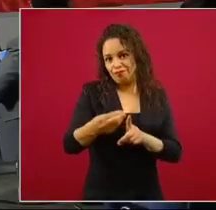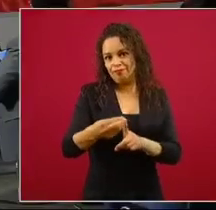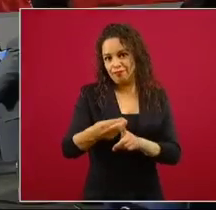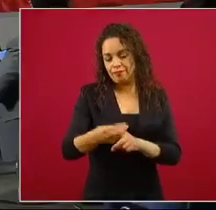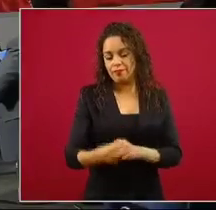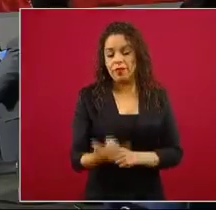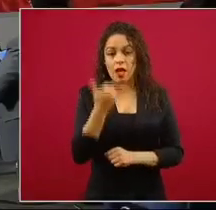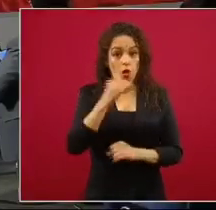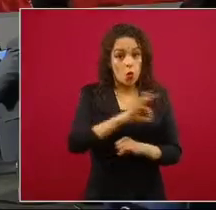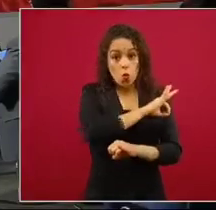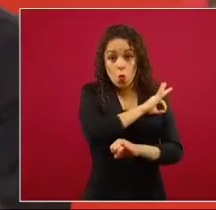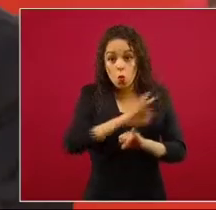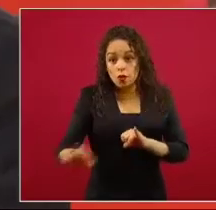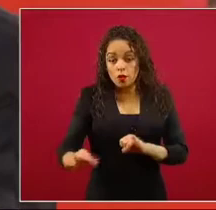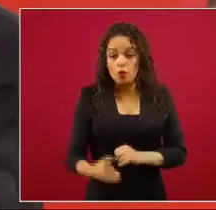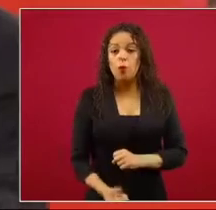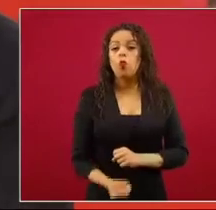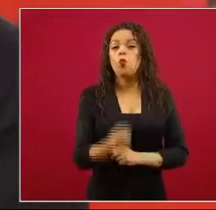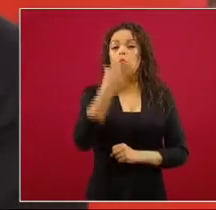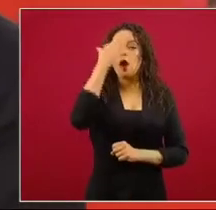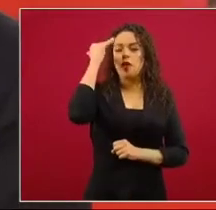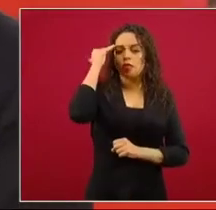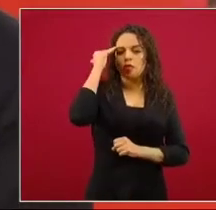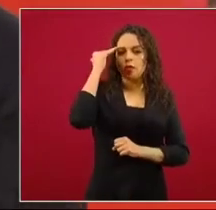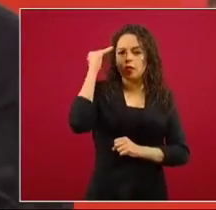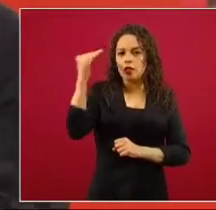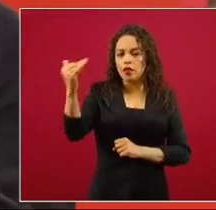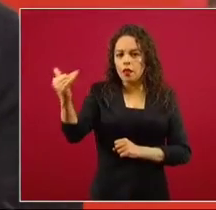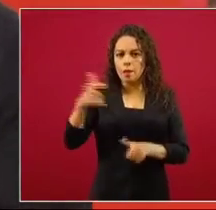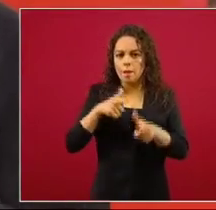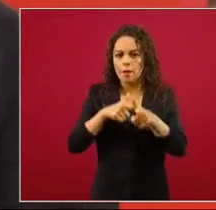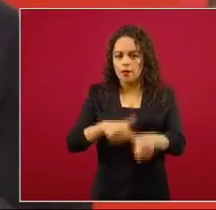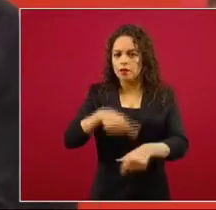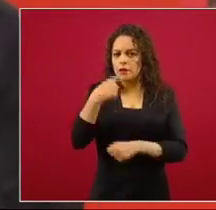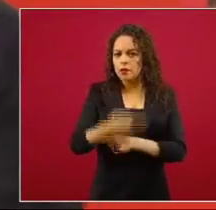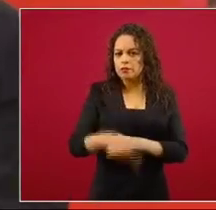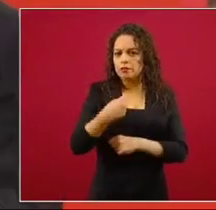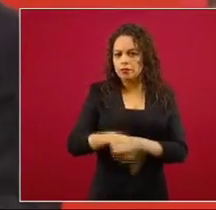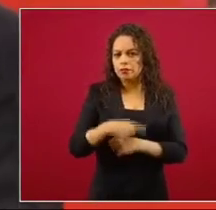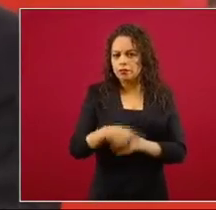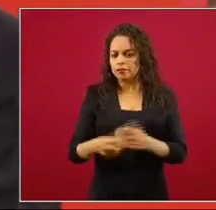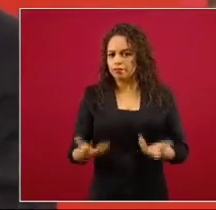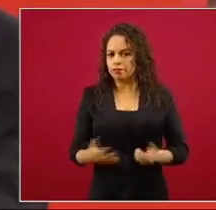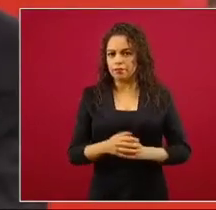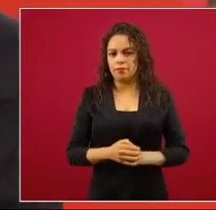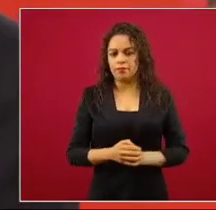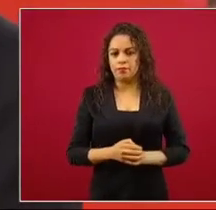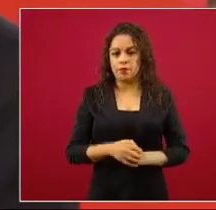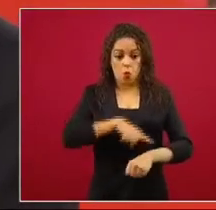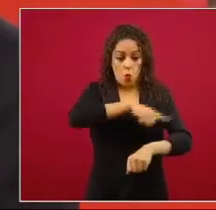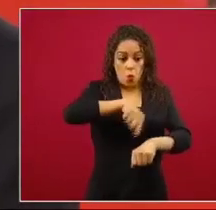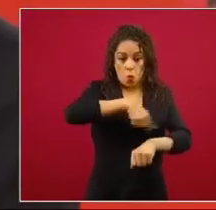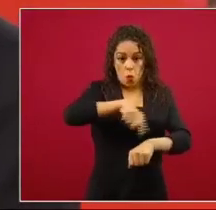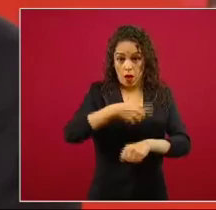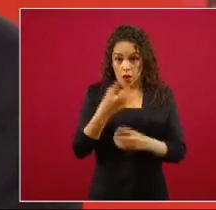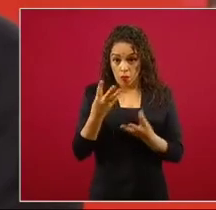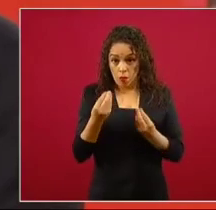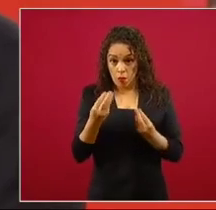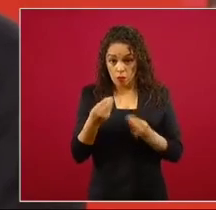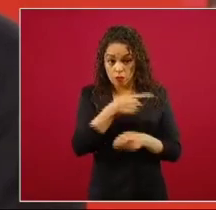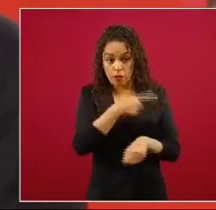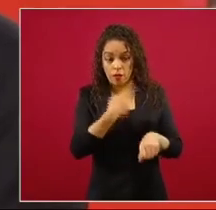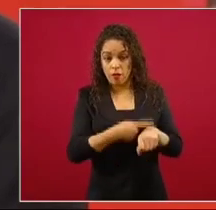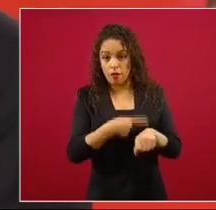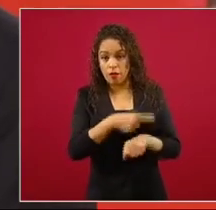la duración. No es lo mismo un contacto circunstancial que tener un contacto por varias horas con una persona